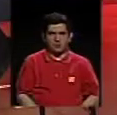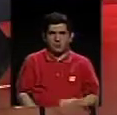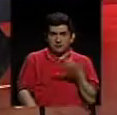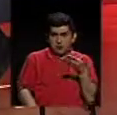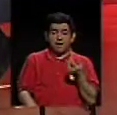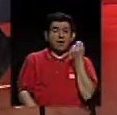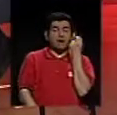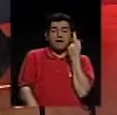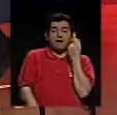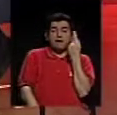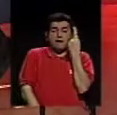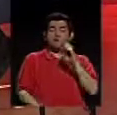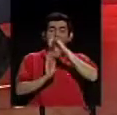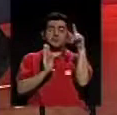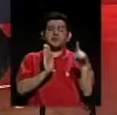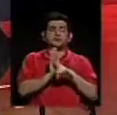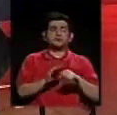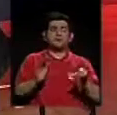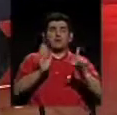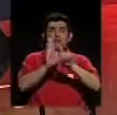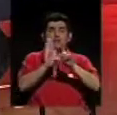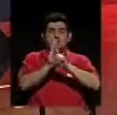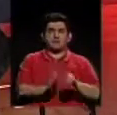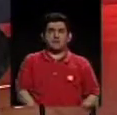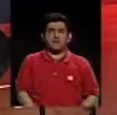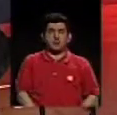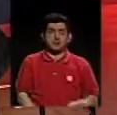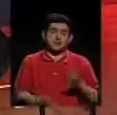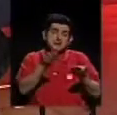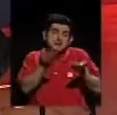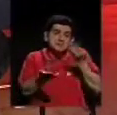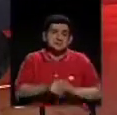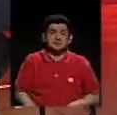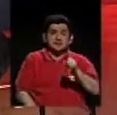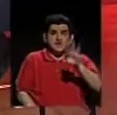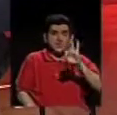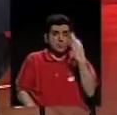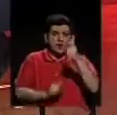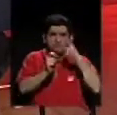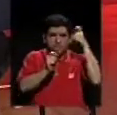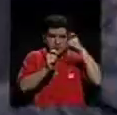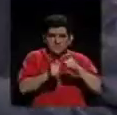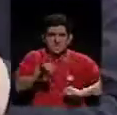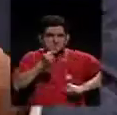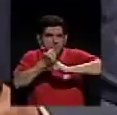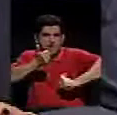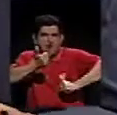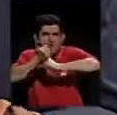la interpretación de la Constitución y de las leyes en una determinada dirección y a favor